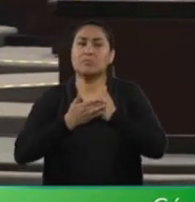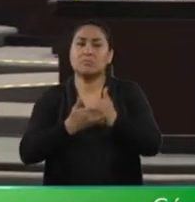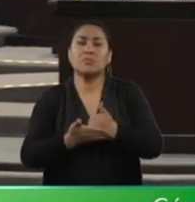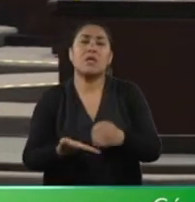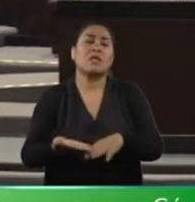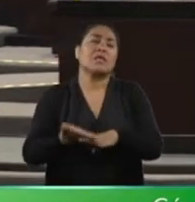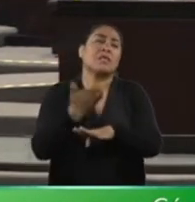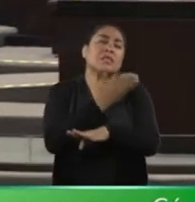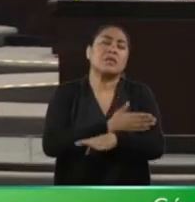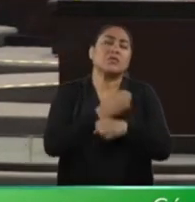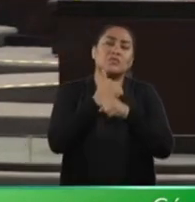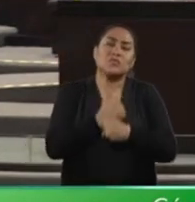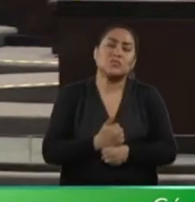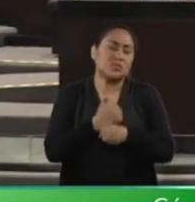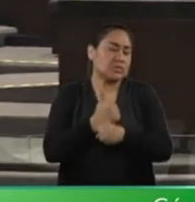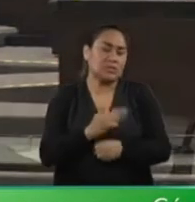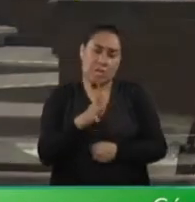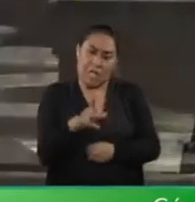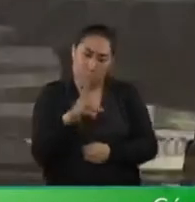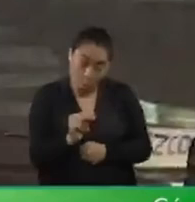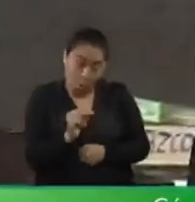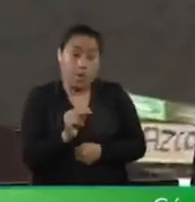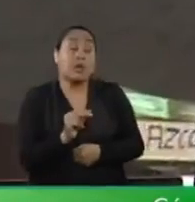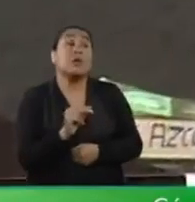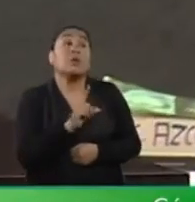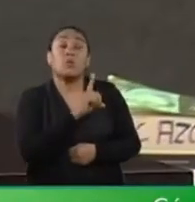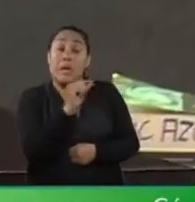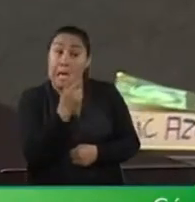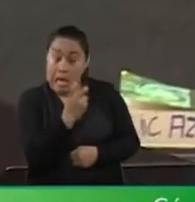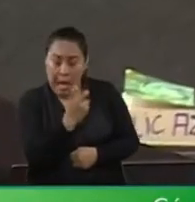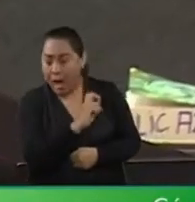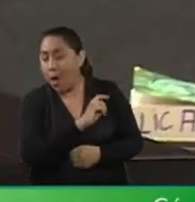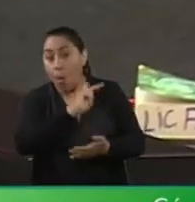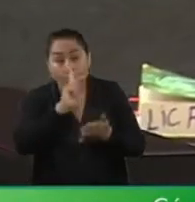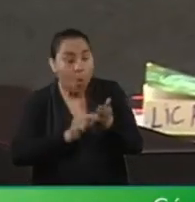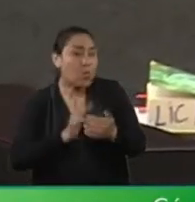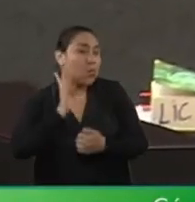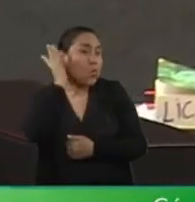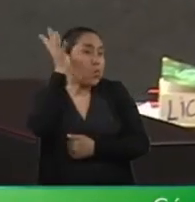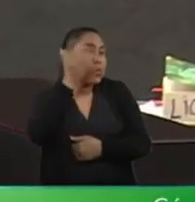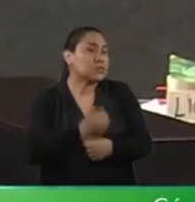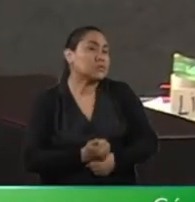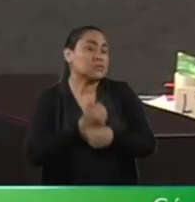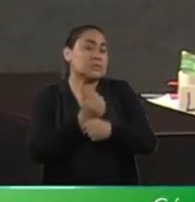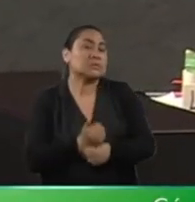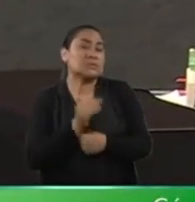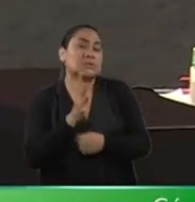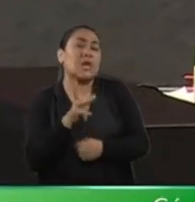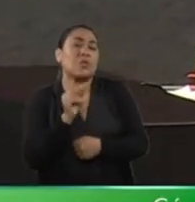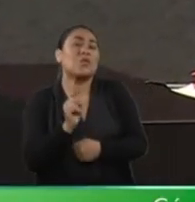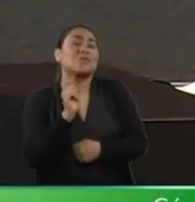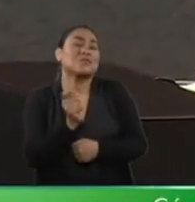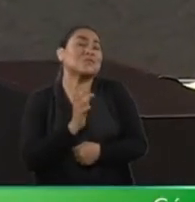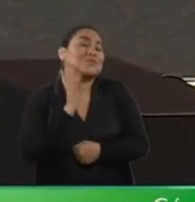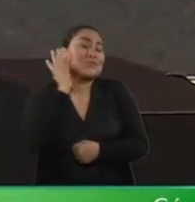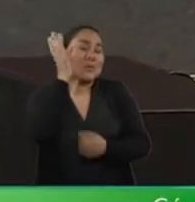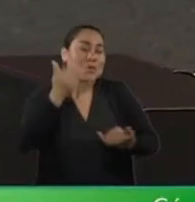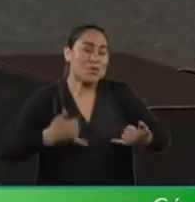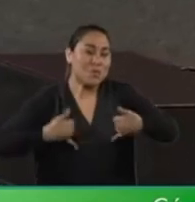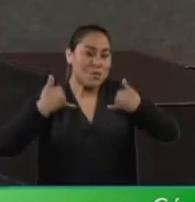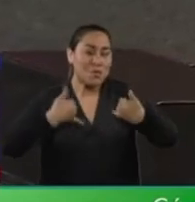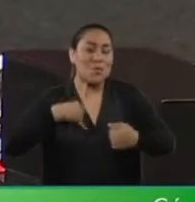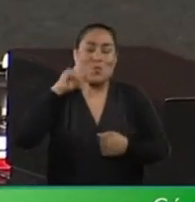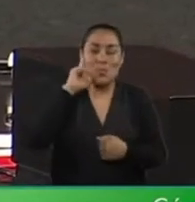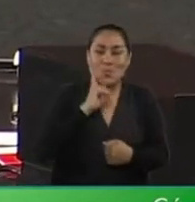pasado y garantizar que nunca más vuelvan a ocurrir, para que las generaciones de niñas, niños y las juventudes